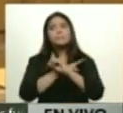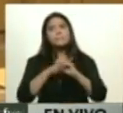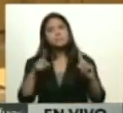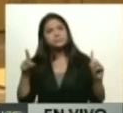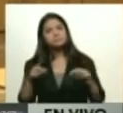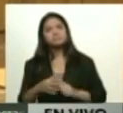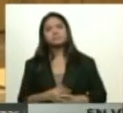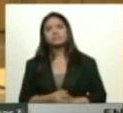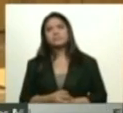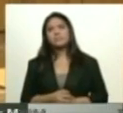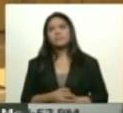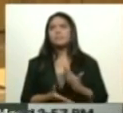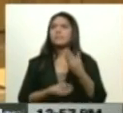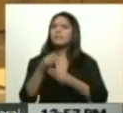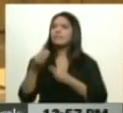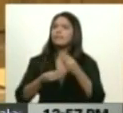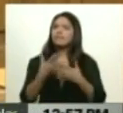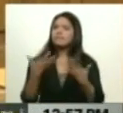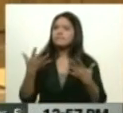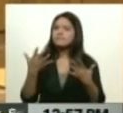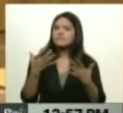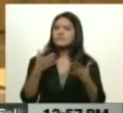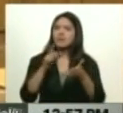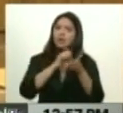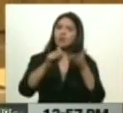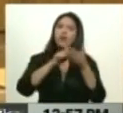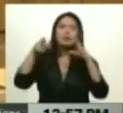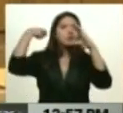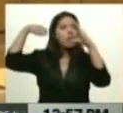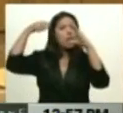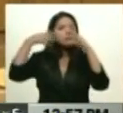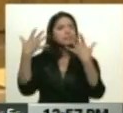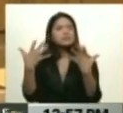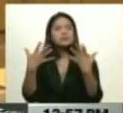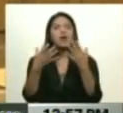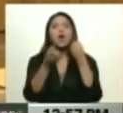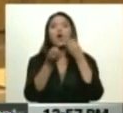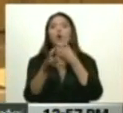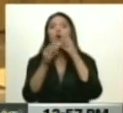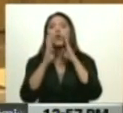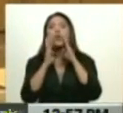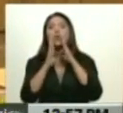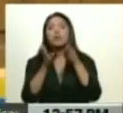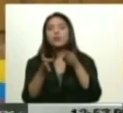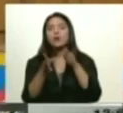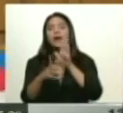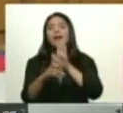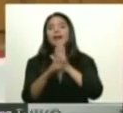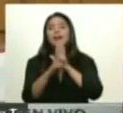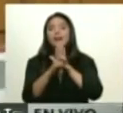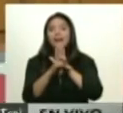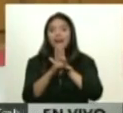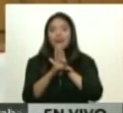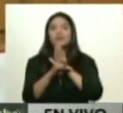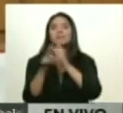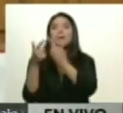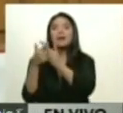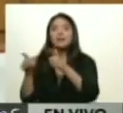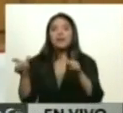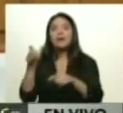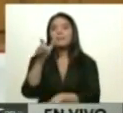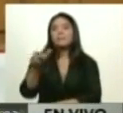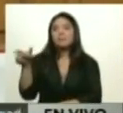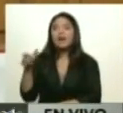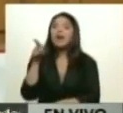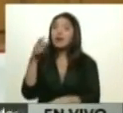justamente hizo un documental que se llama Confesión de Parte, Ley de Amnistía. Él trabaja